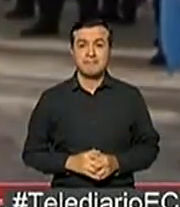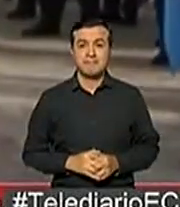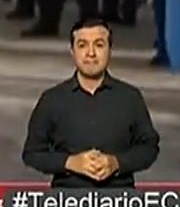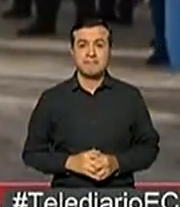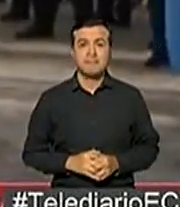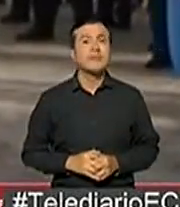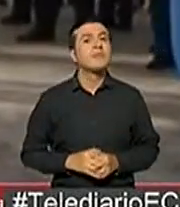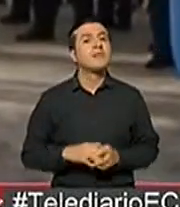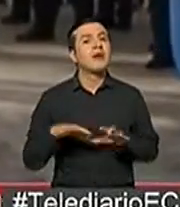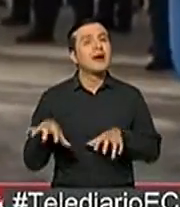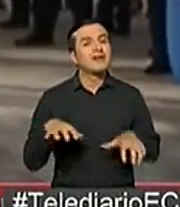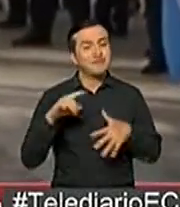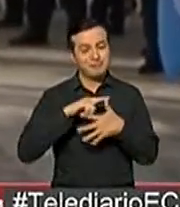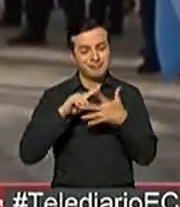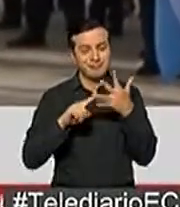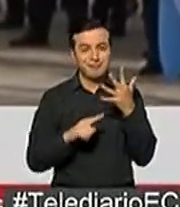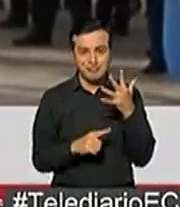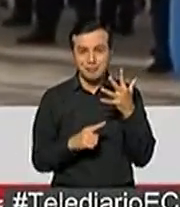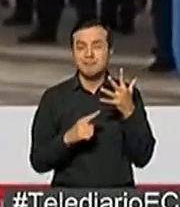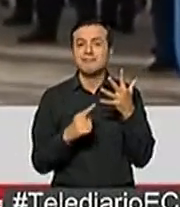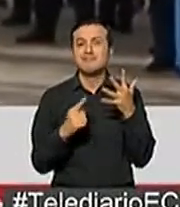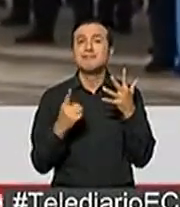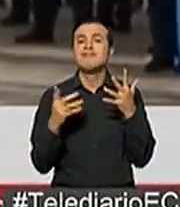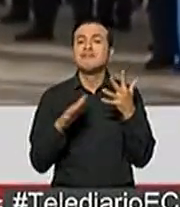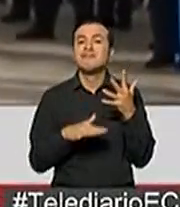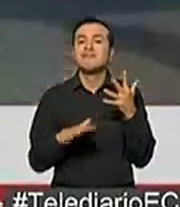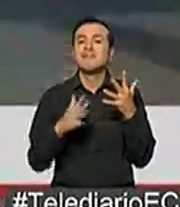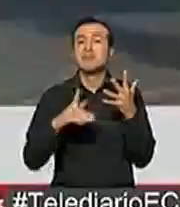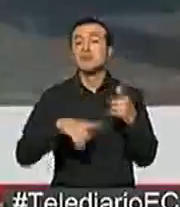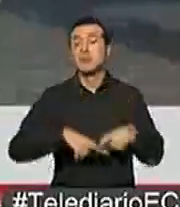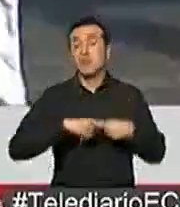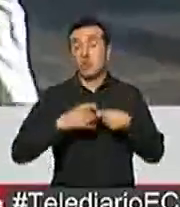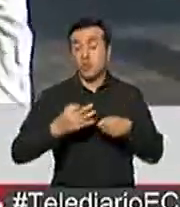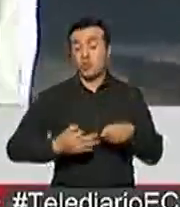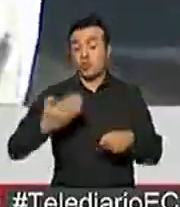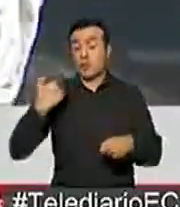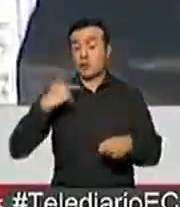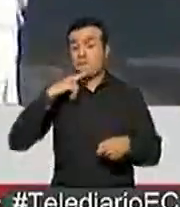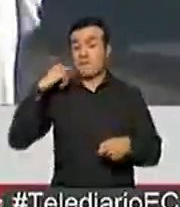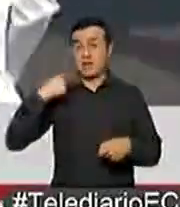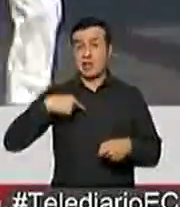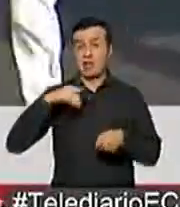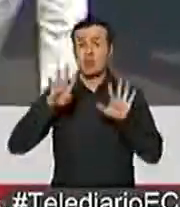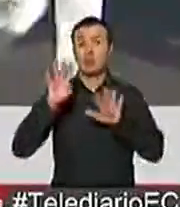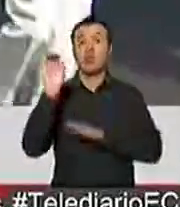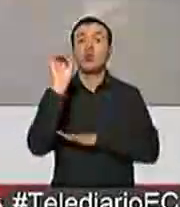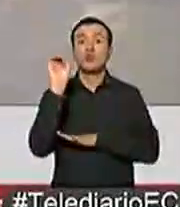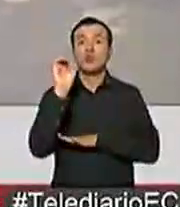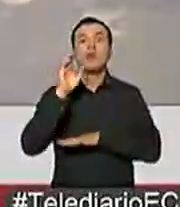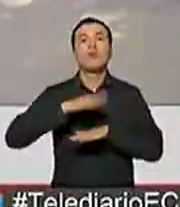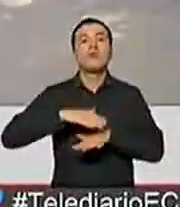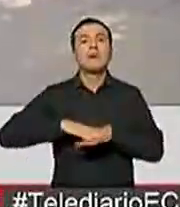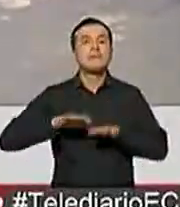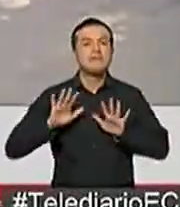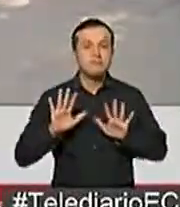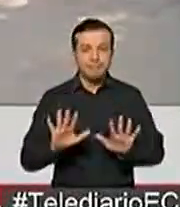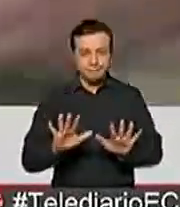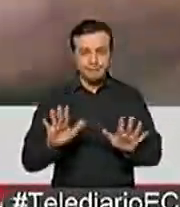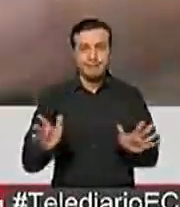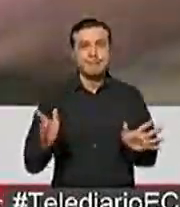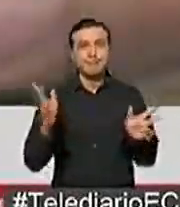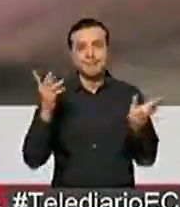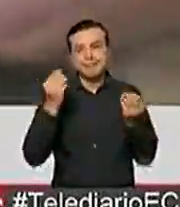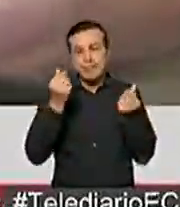varias actividades artísticas y culturales fueron suspendidas en el feriado del pasado 9 de octubre a causa del paro nacional lo que